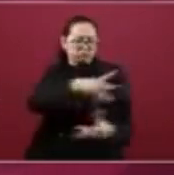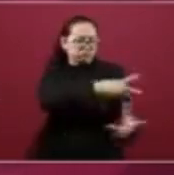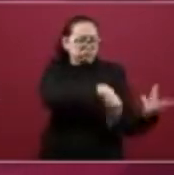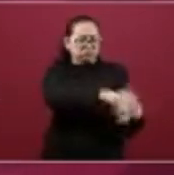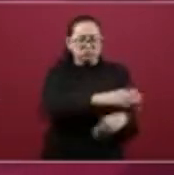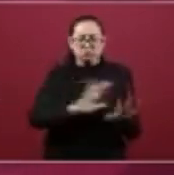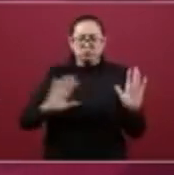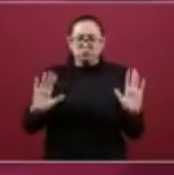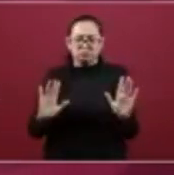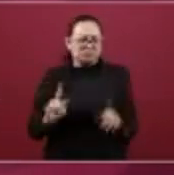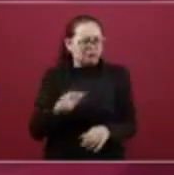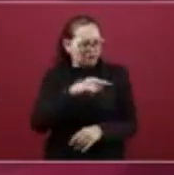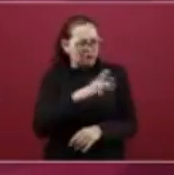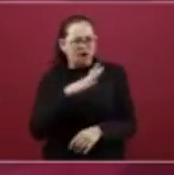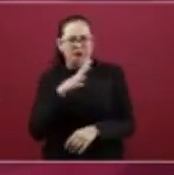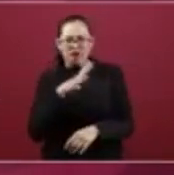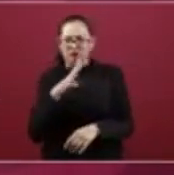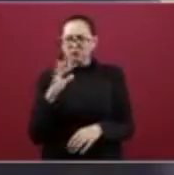Muchos son académicos,